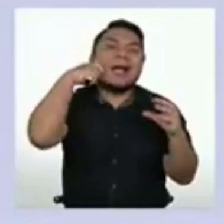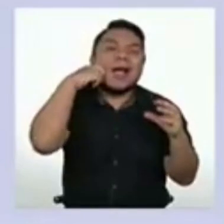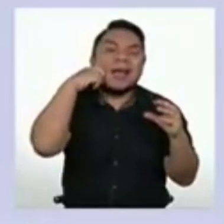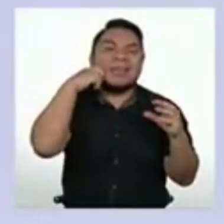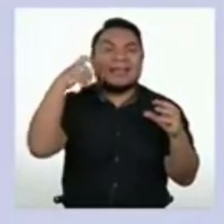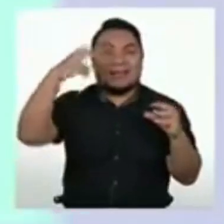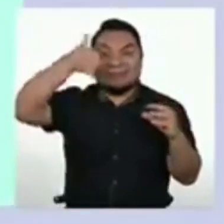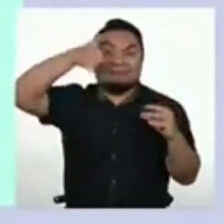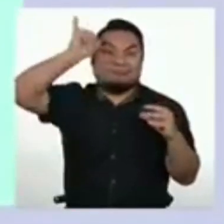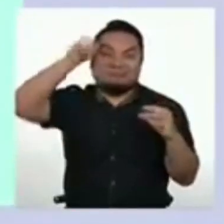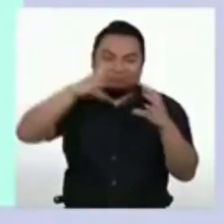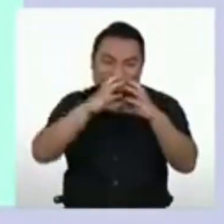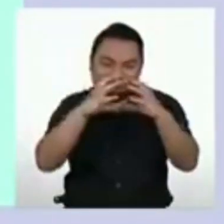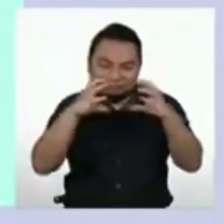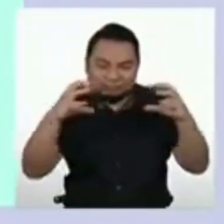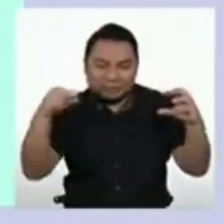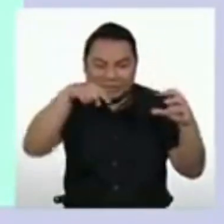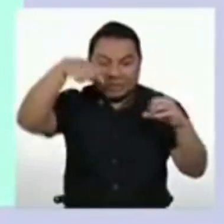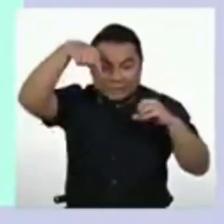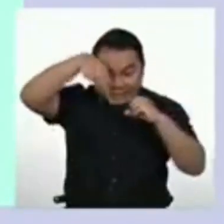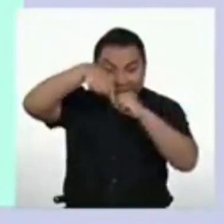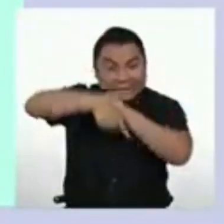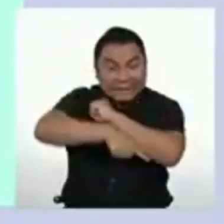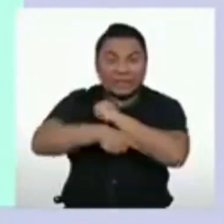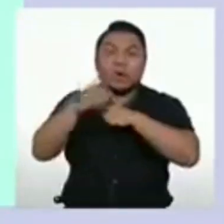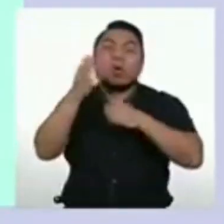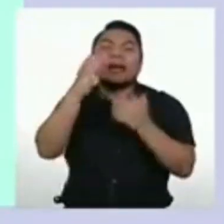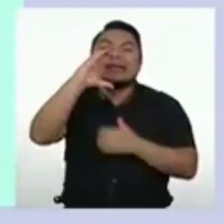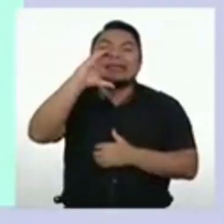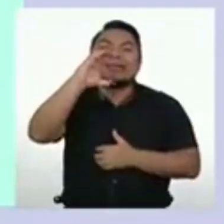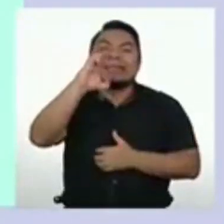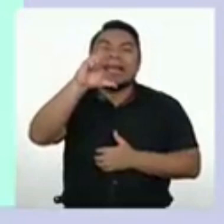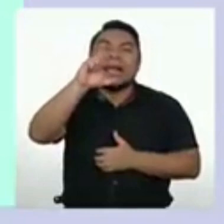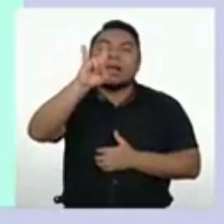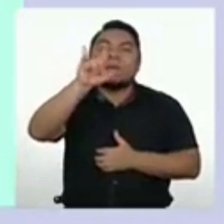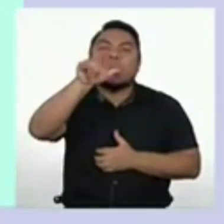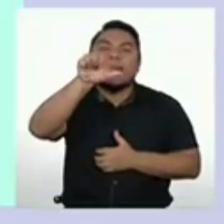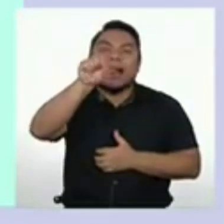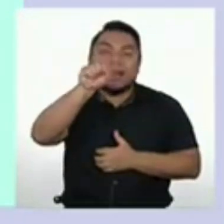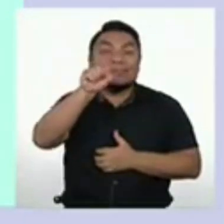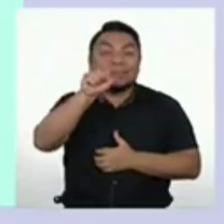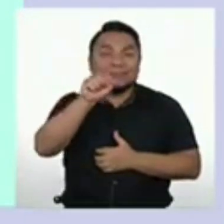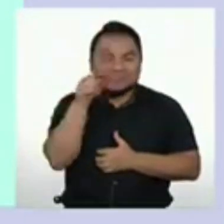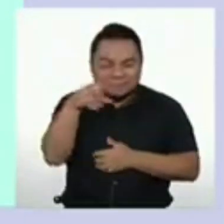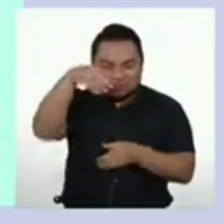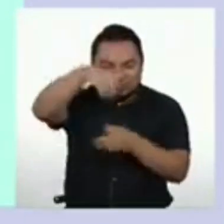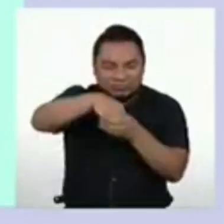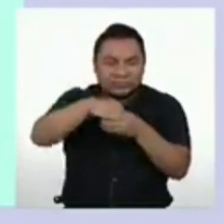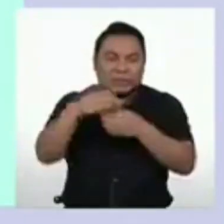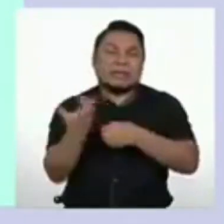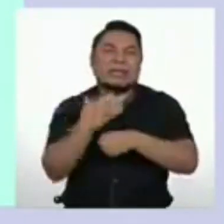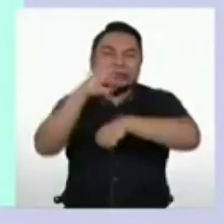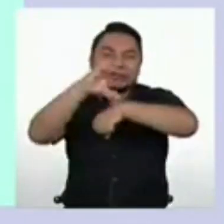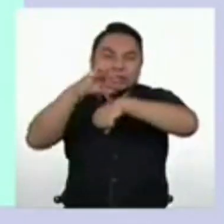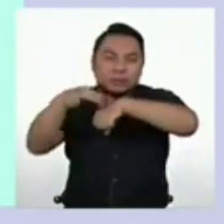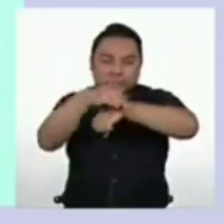de células. Estas células, al igual que otras células del cuerpo, en su interior están llenas de